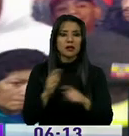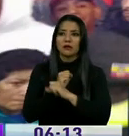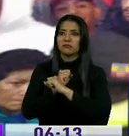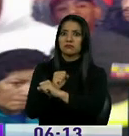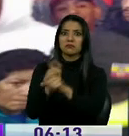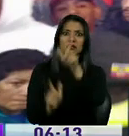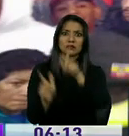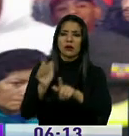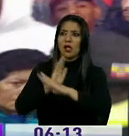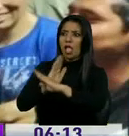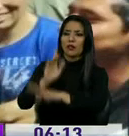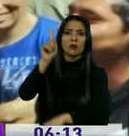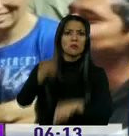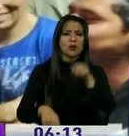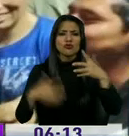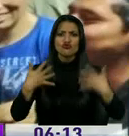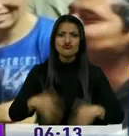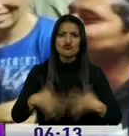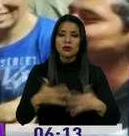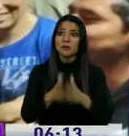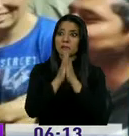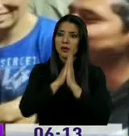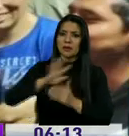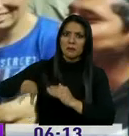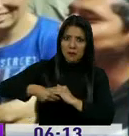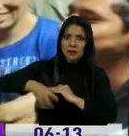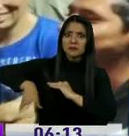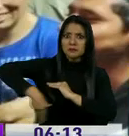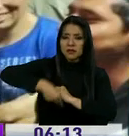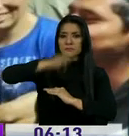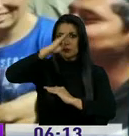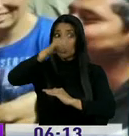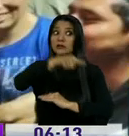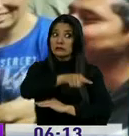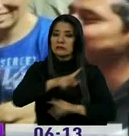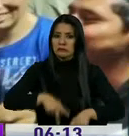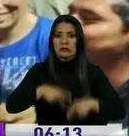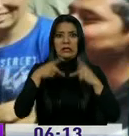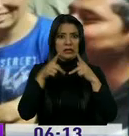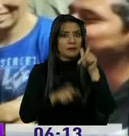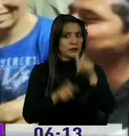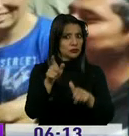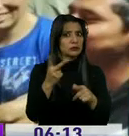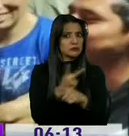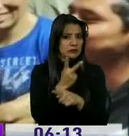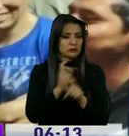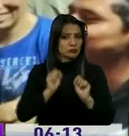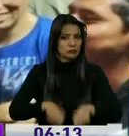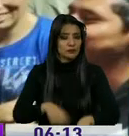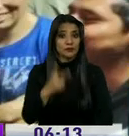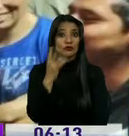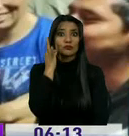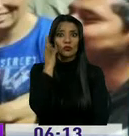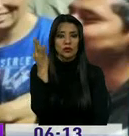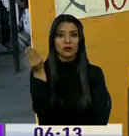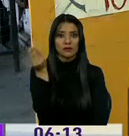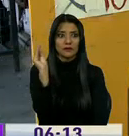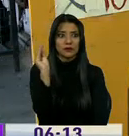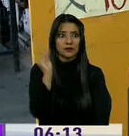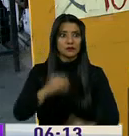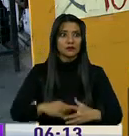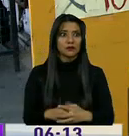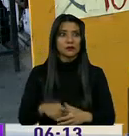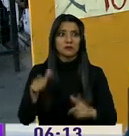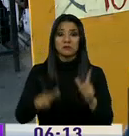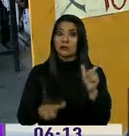para contener a los vecinos. Hubo que pedir refuerzos para precautelar la integridad de los amigos. Las dos mujeres eran menores de edad. La